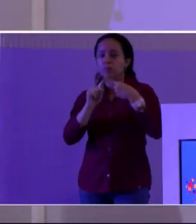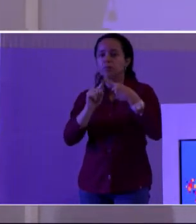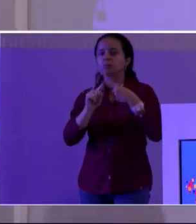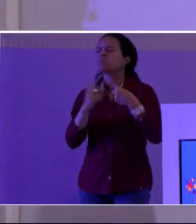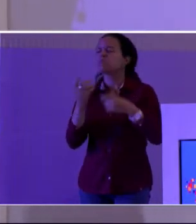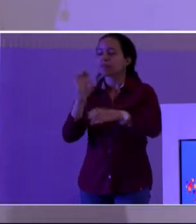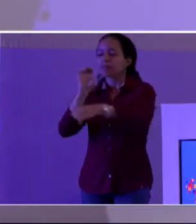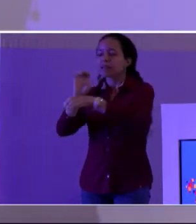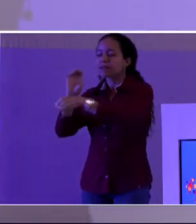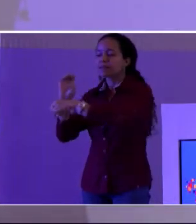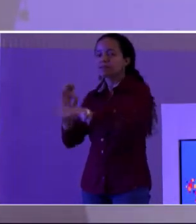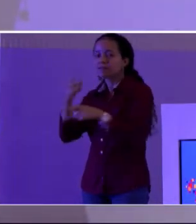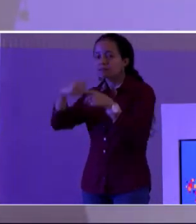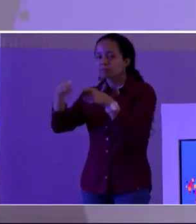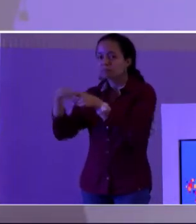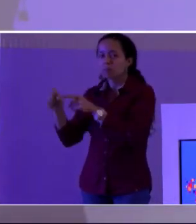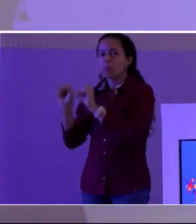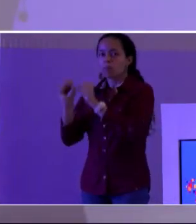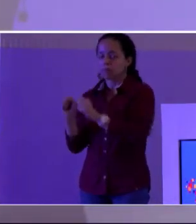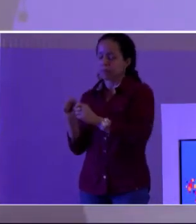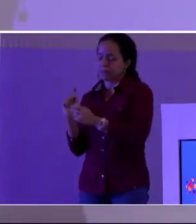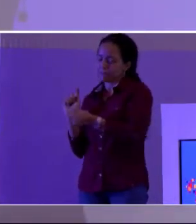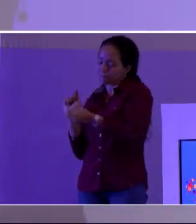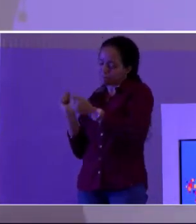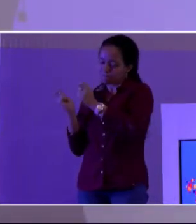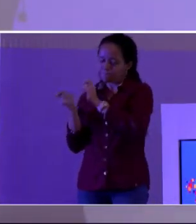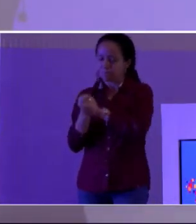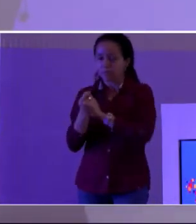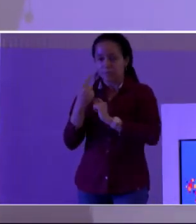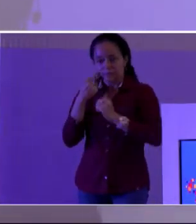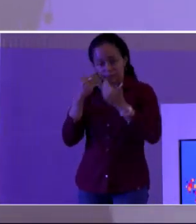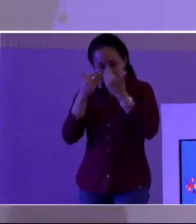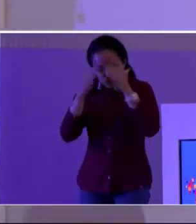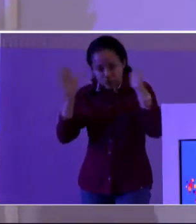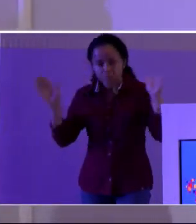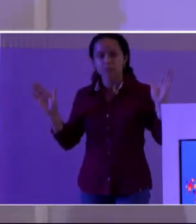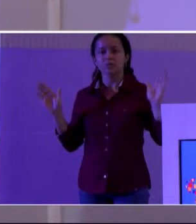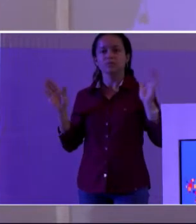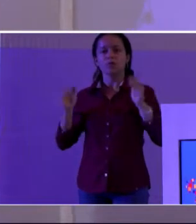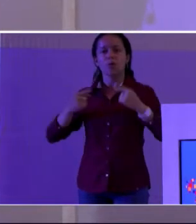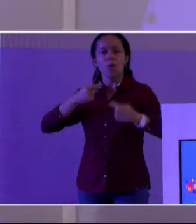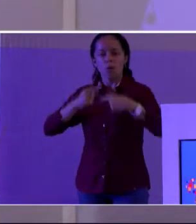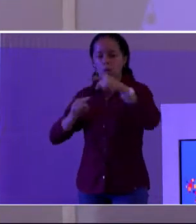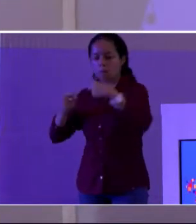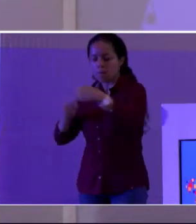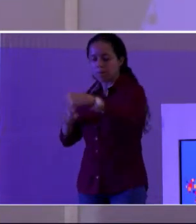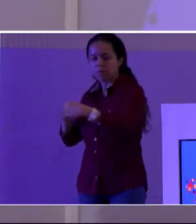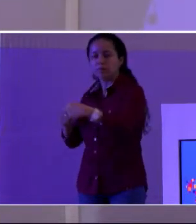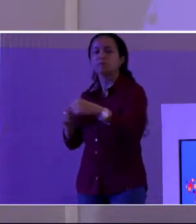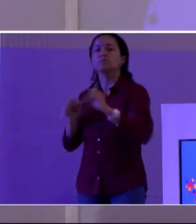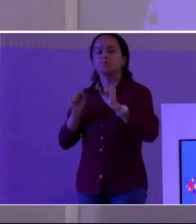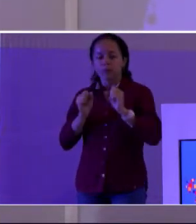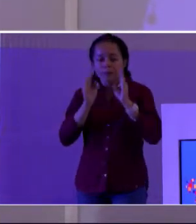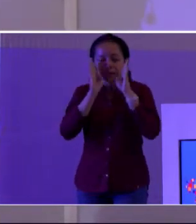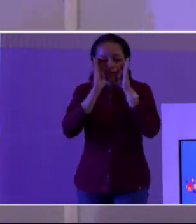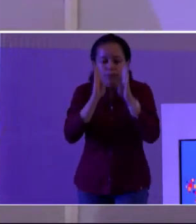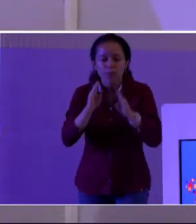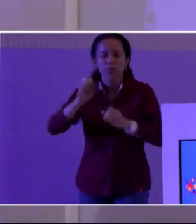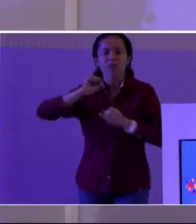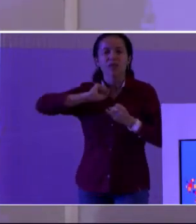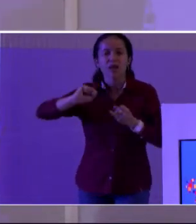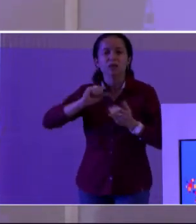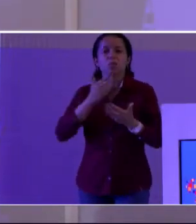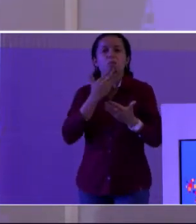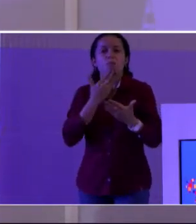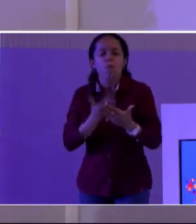entidades del orden nacional nos volcamos en el marco de nuestras competencias para atender los diferentes derechos,